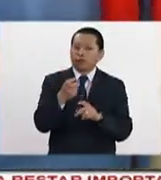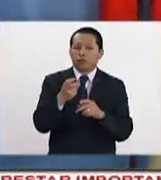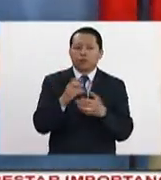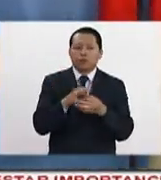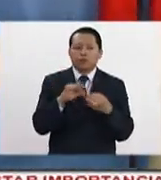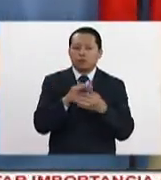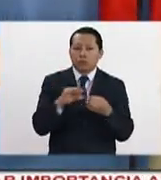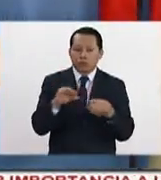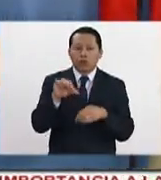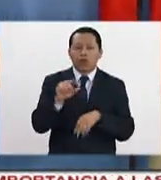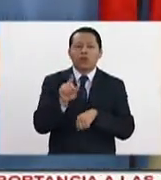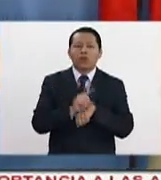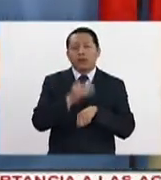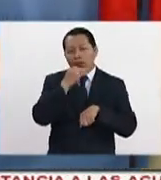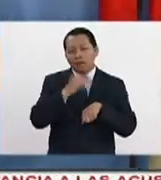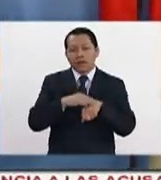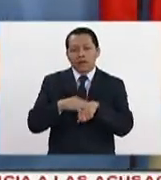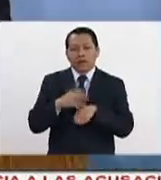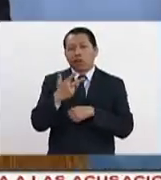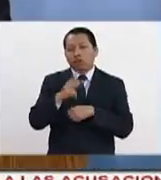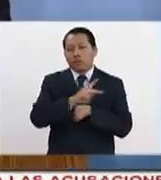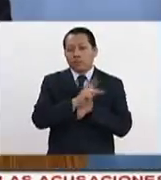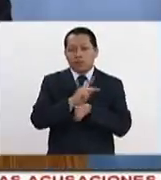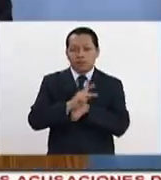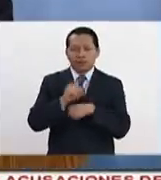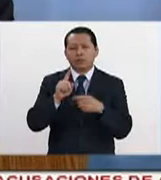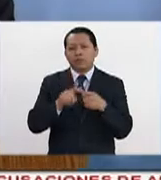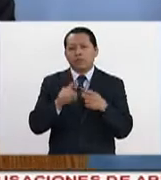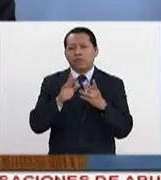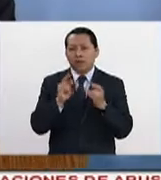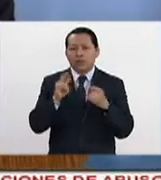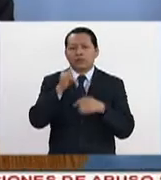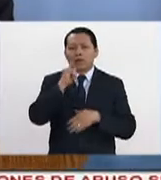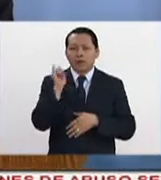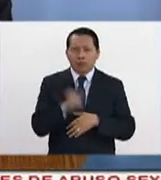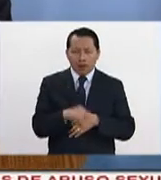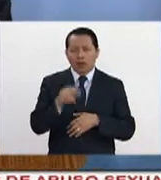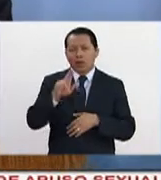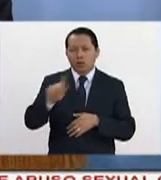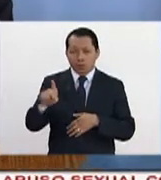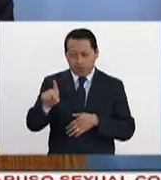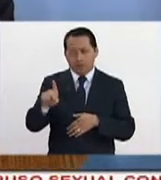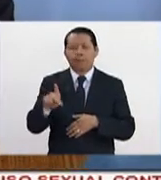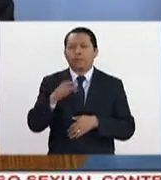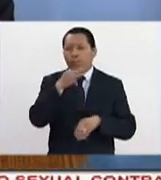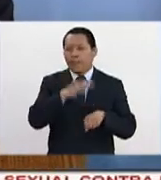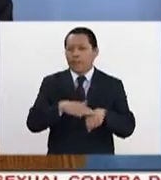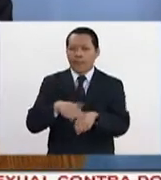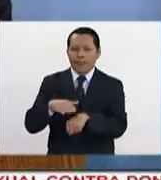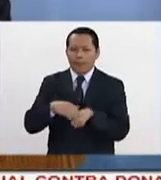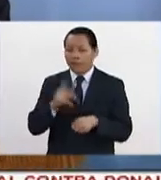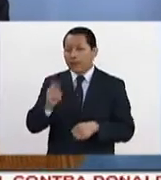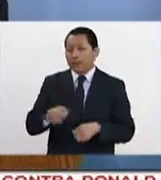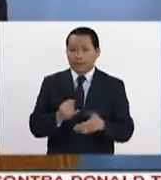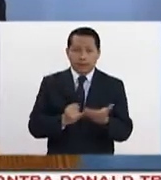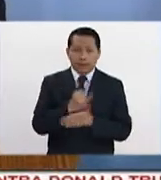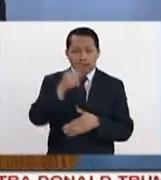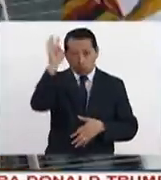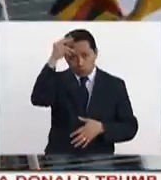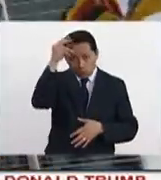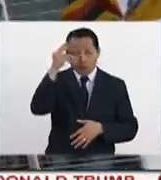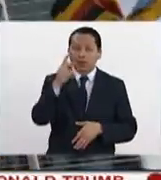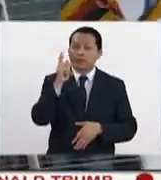El encuentro fue solicitado por 8 países, entre ellos Francia, Italia y Reino Unido, quienes consideran que la decisión de